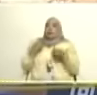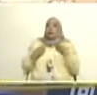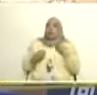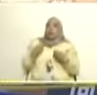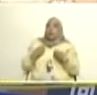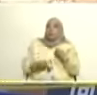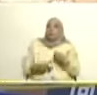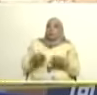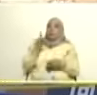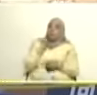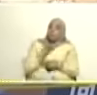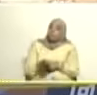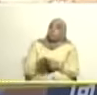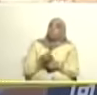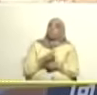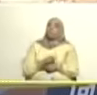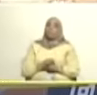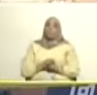intensamente.